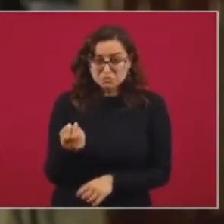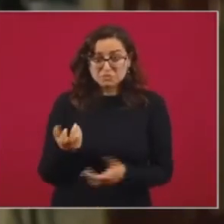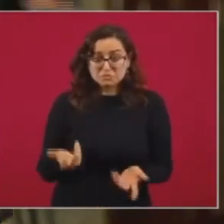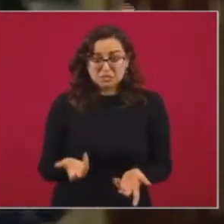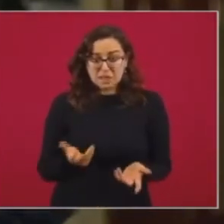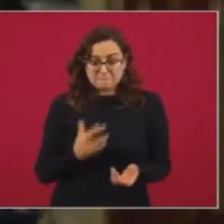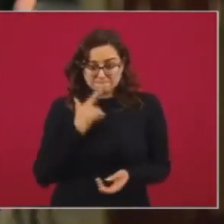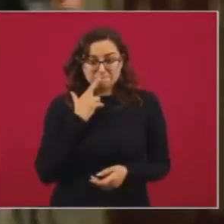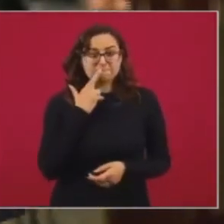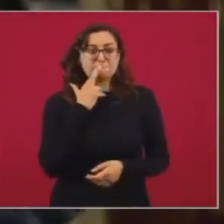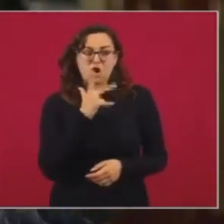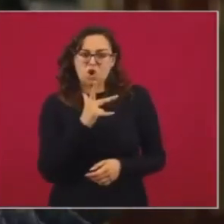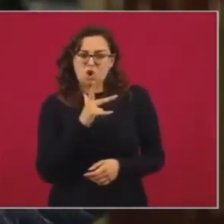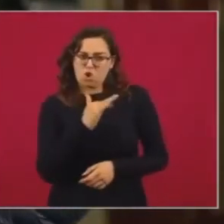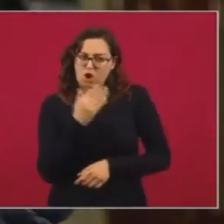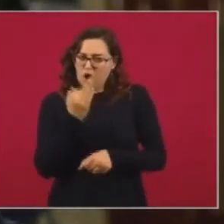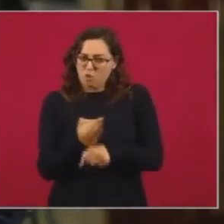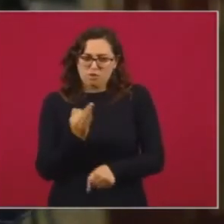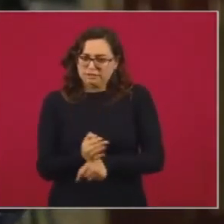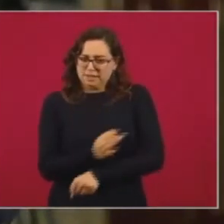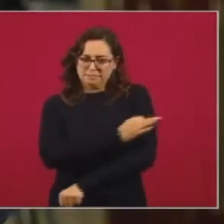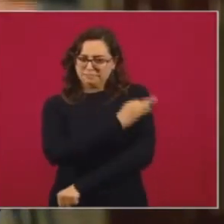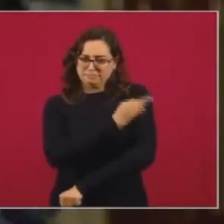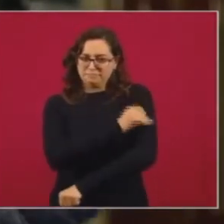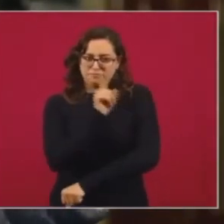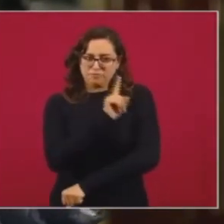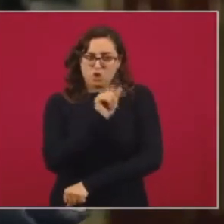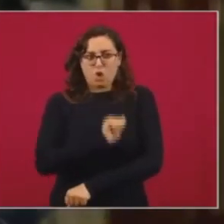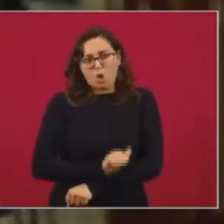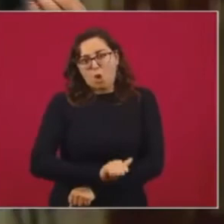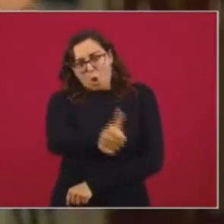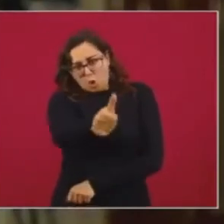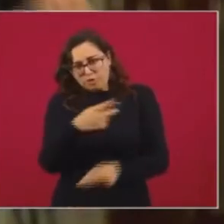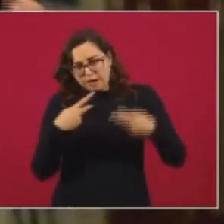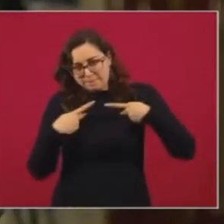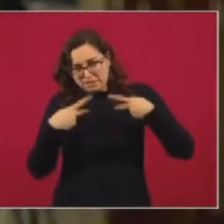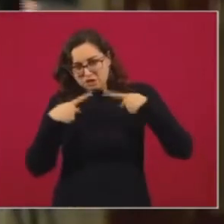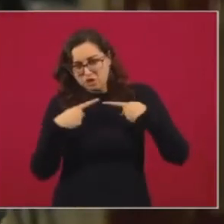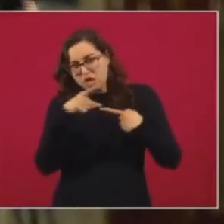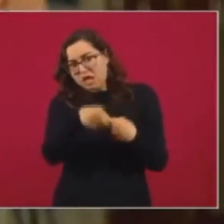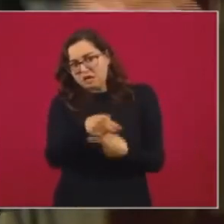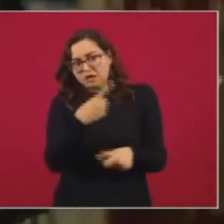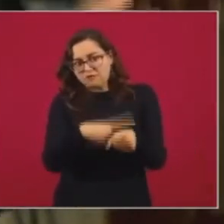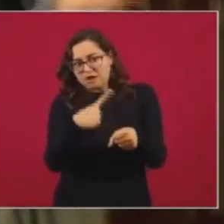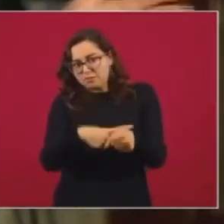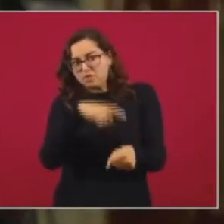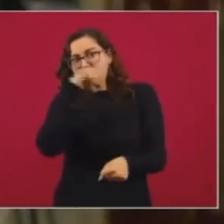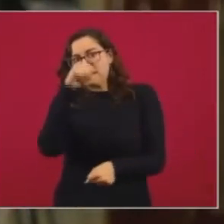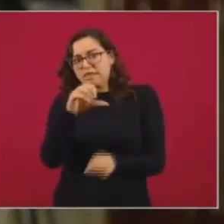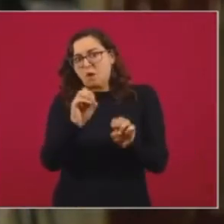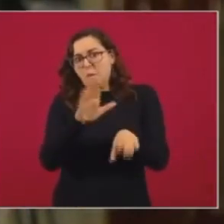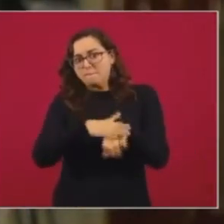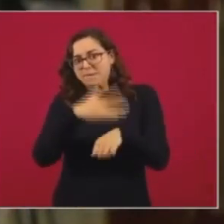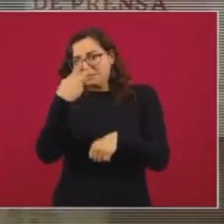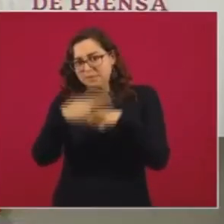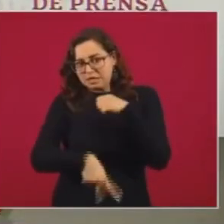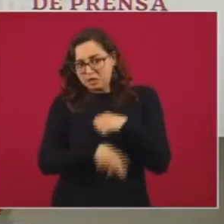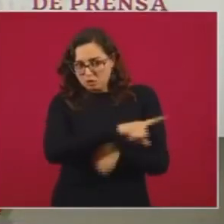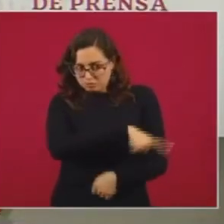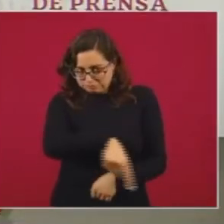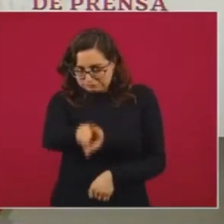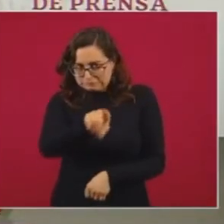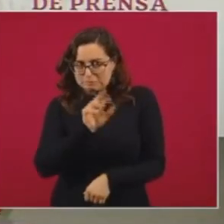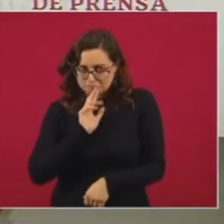mejor dejársela a quienes están más expuestos o que nunca tuvieron los síntomas? Gracias